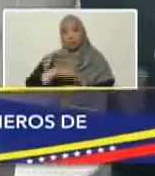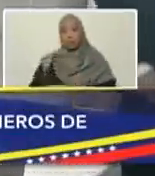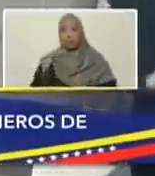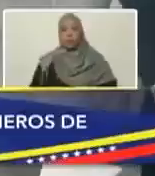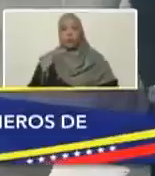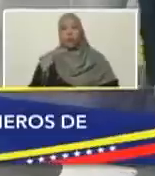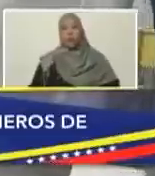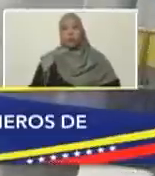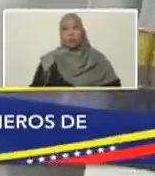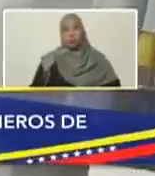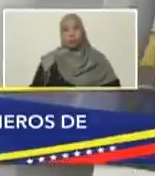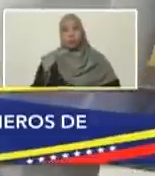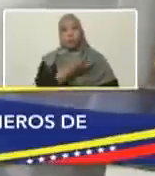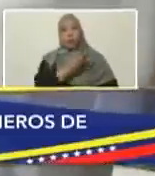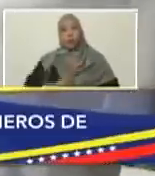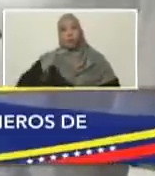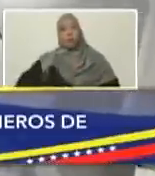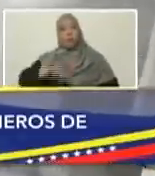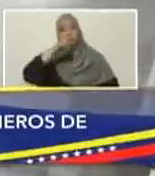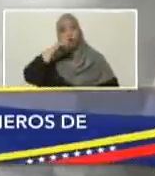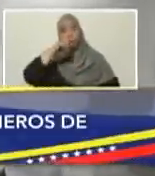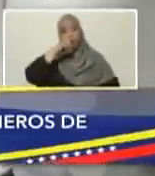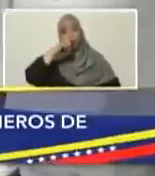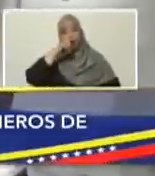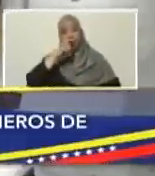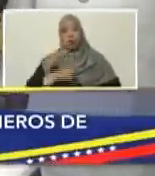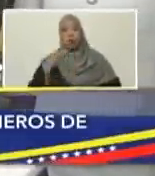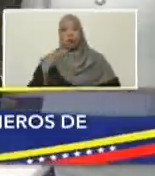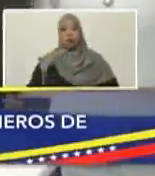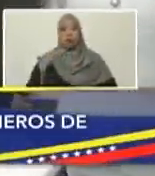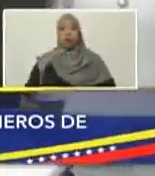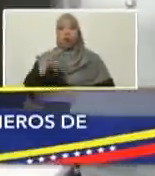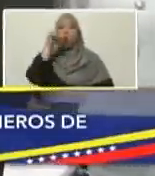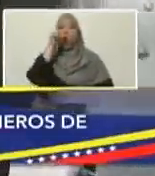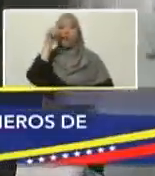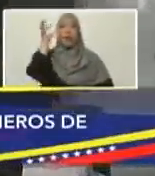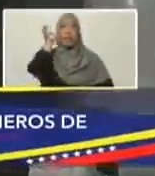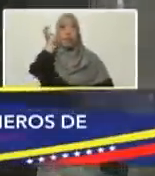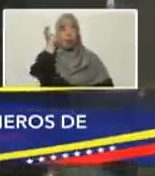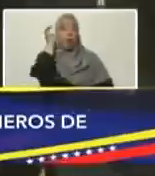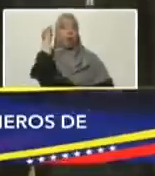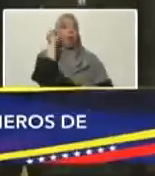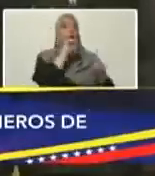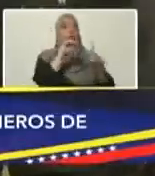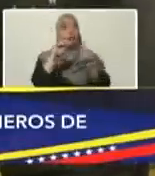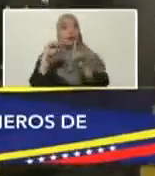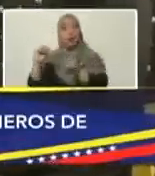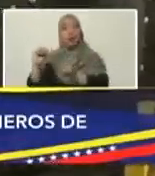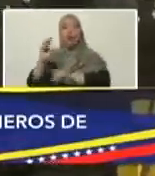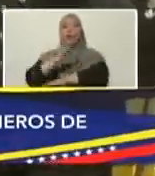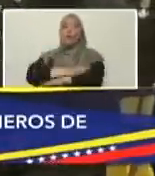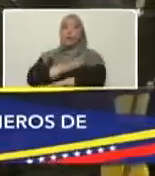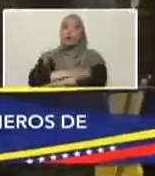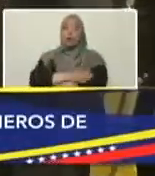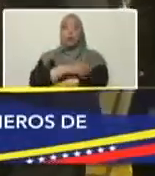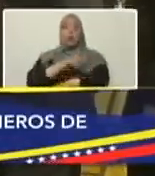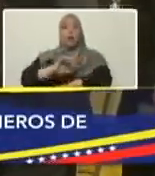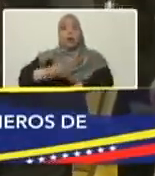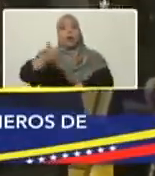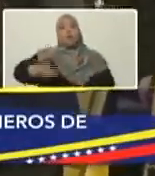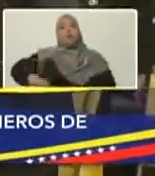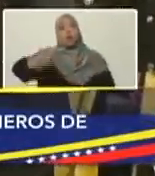El presidente constitucional Nicolás Maduro instó a los hombres y mujeres del cuerpo castrense a mantener la guardia en